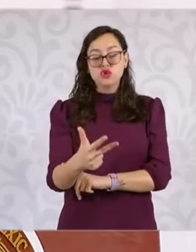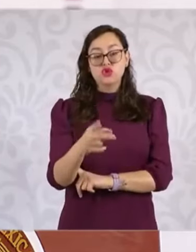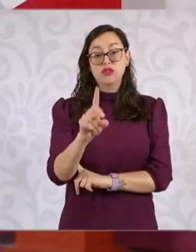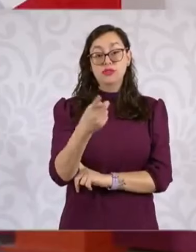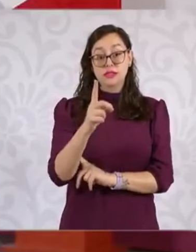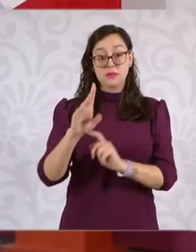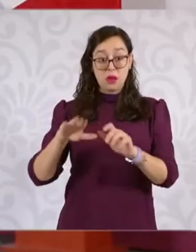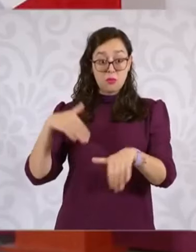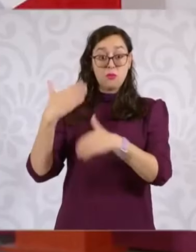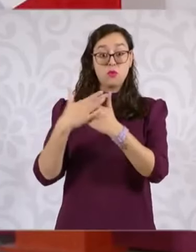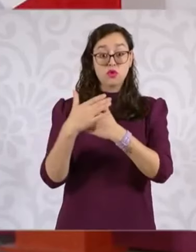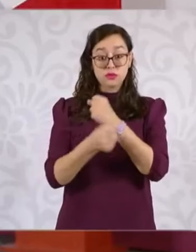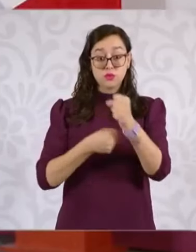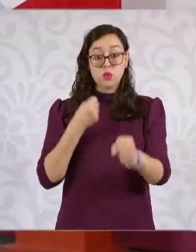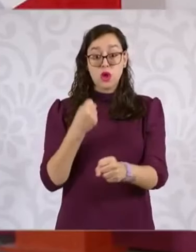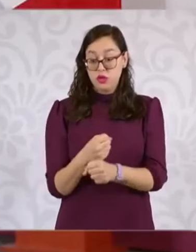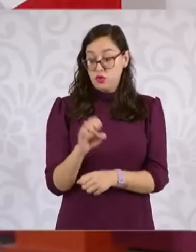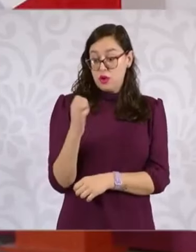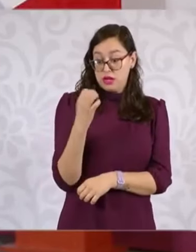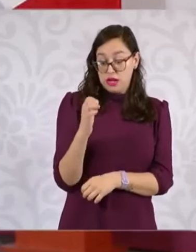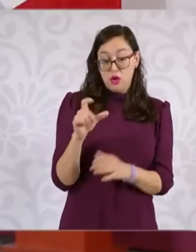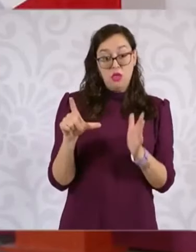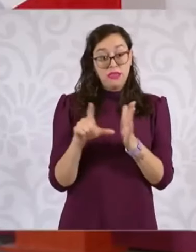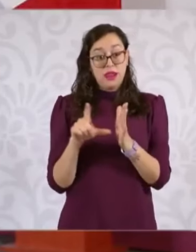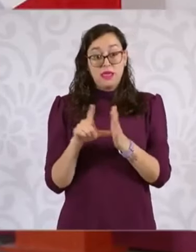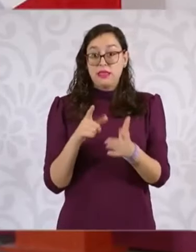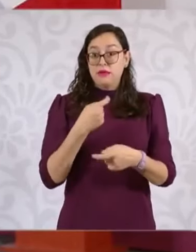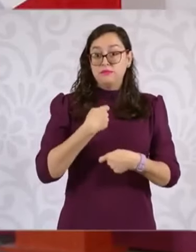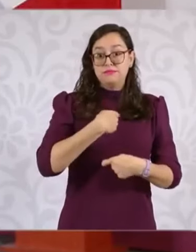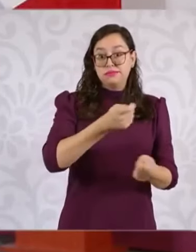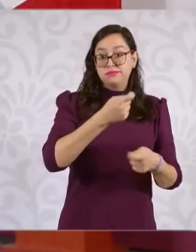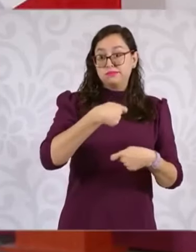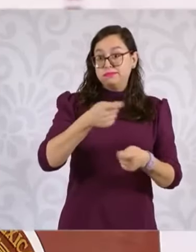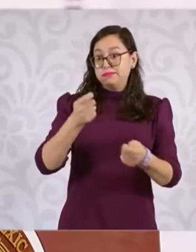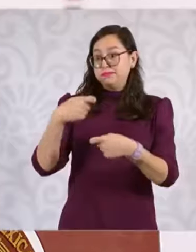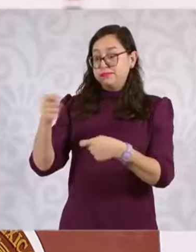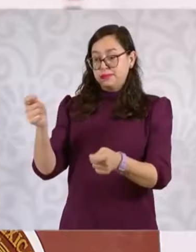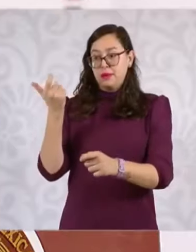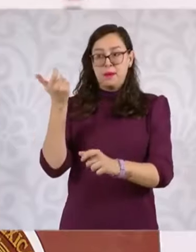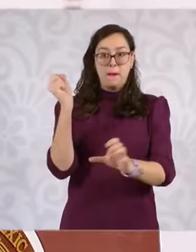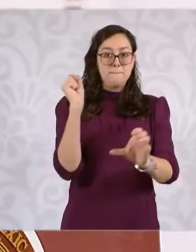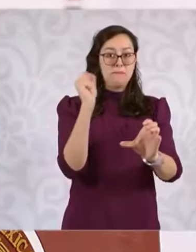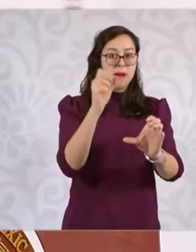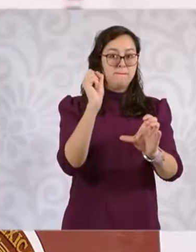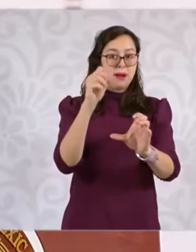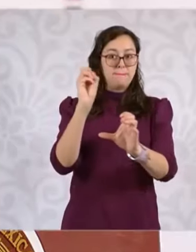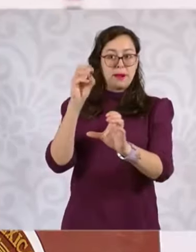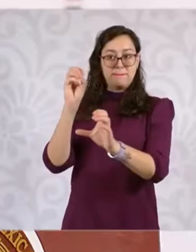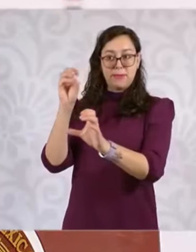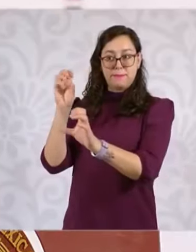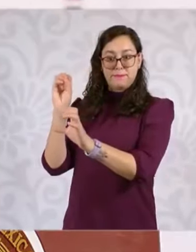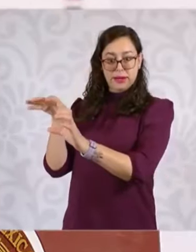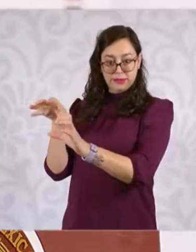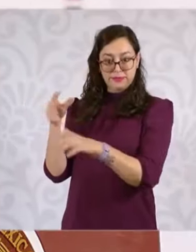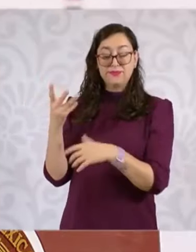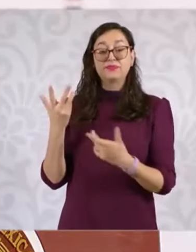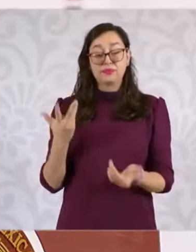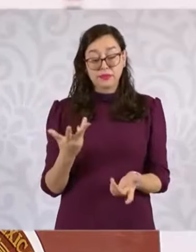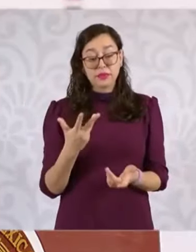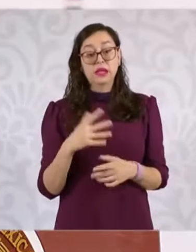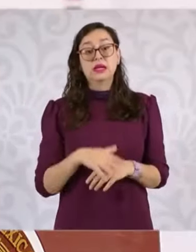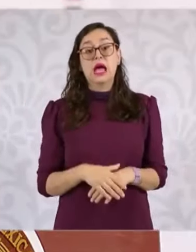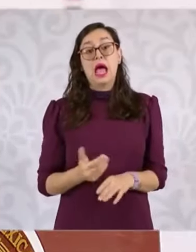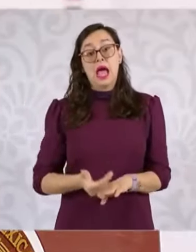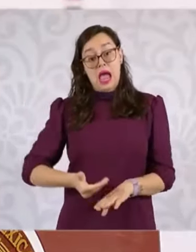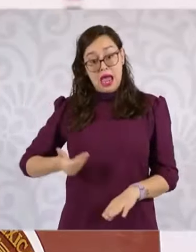distribución de las tarjetas y las familias empiecen a recibir el apoyo. El apoyo, como lo anunciamos, como lo